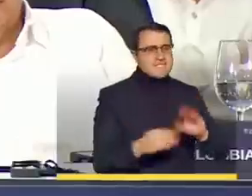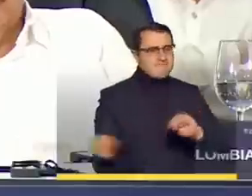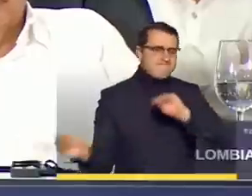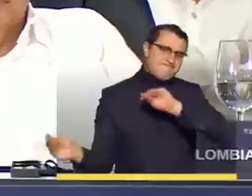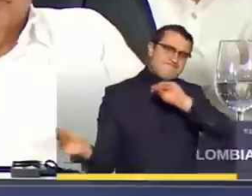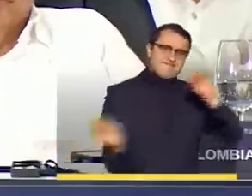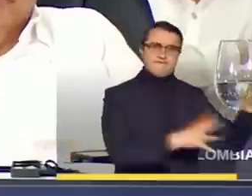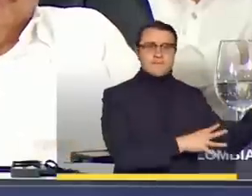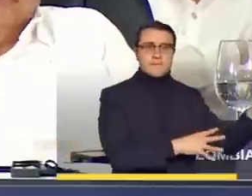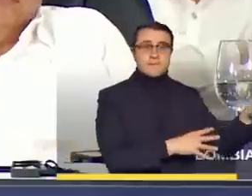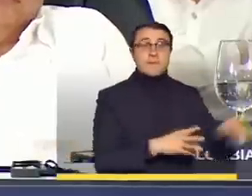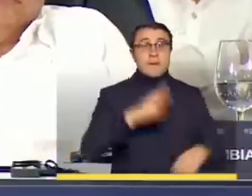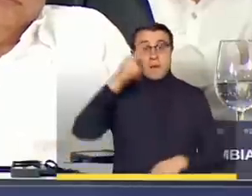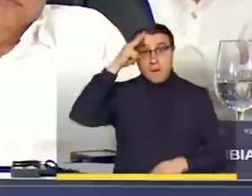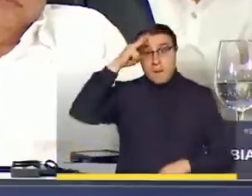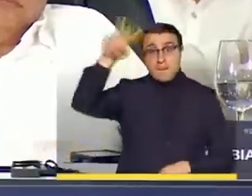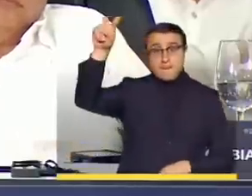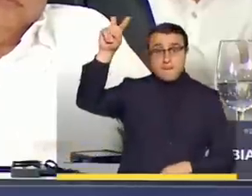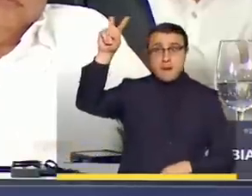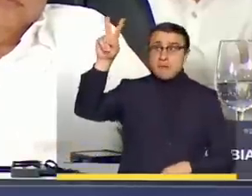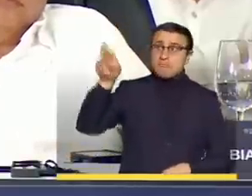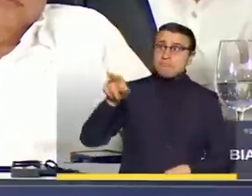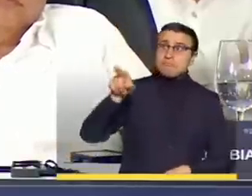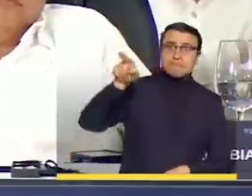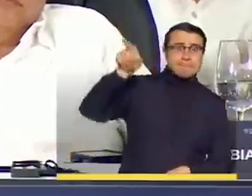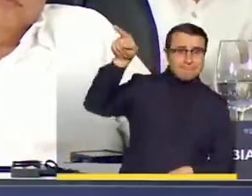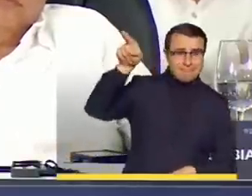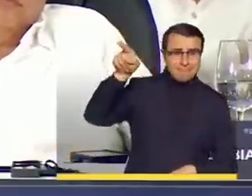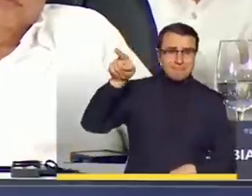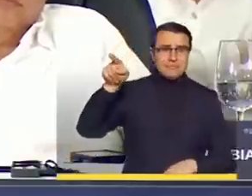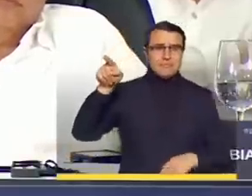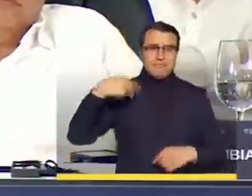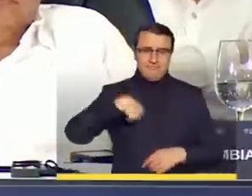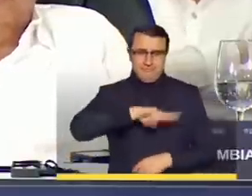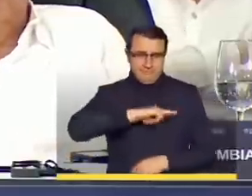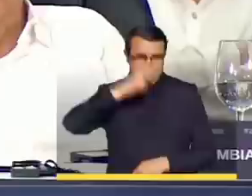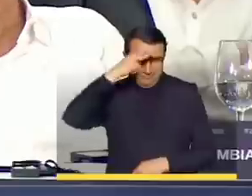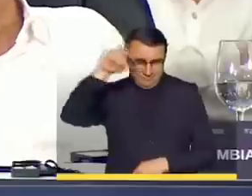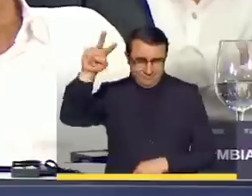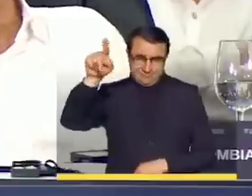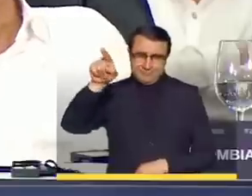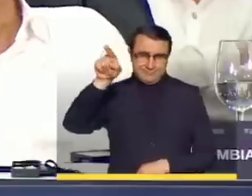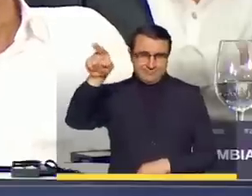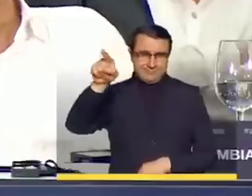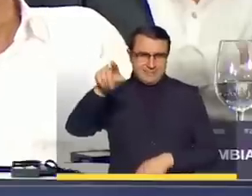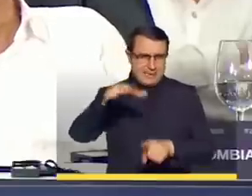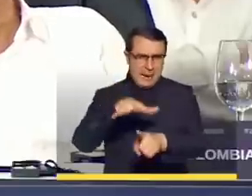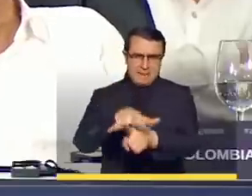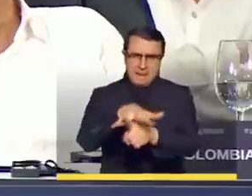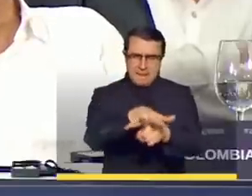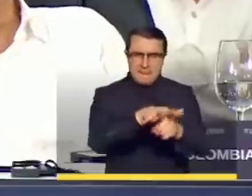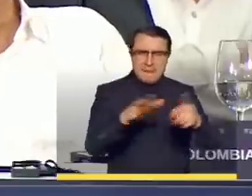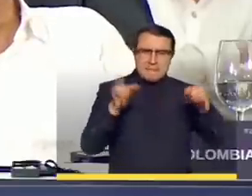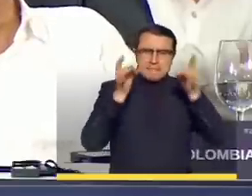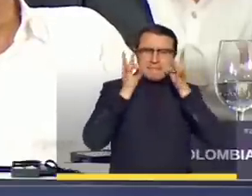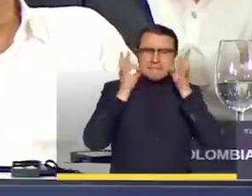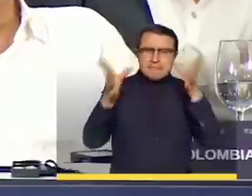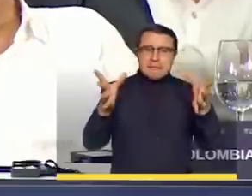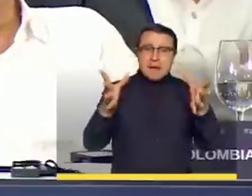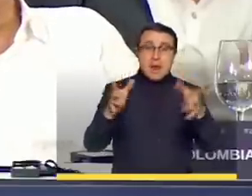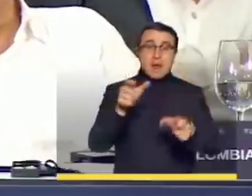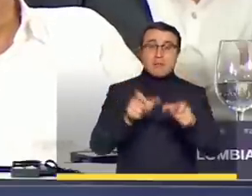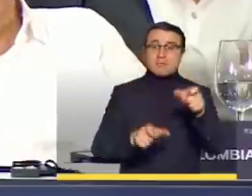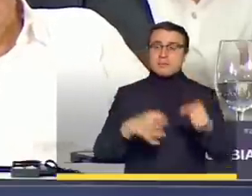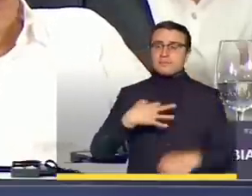En el caso nuestro, nada ha dañado más a México que la